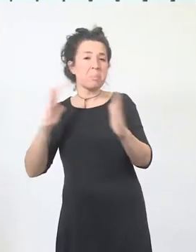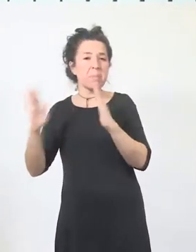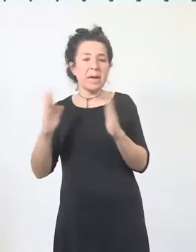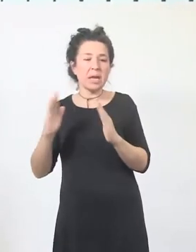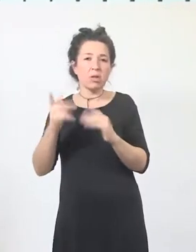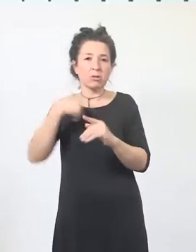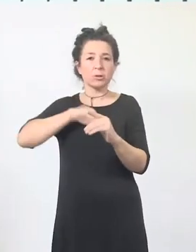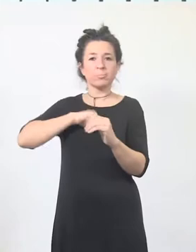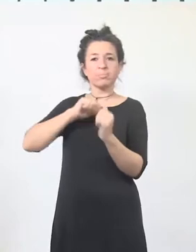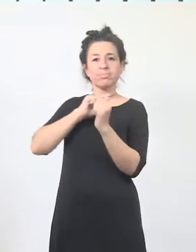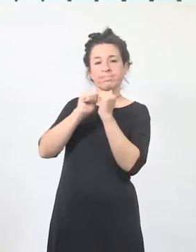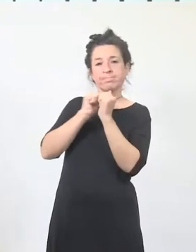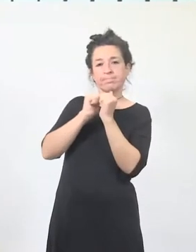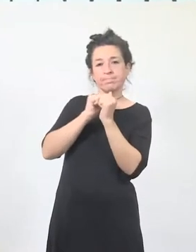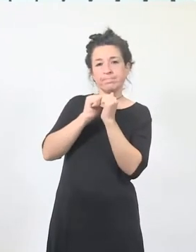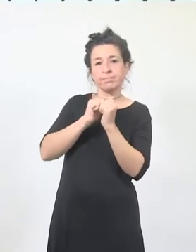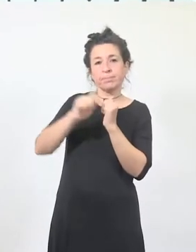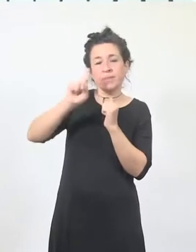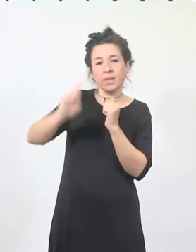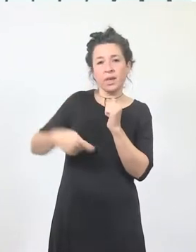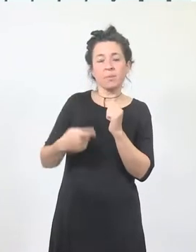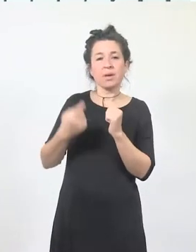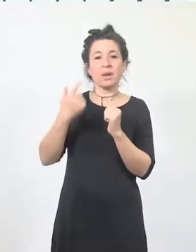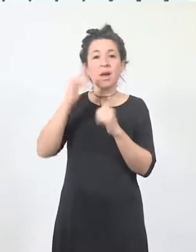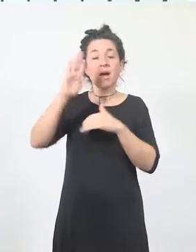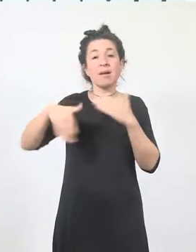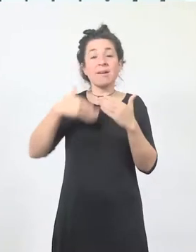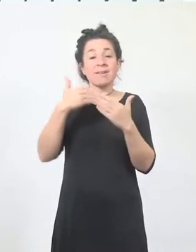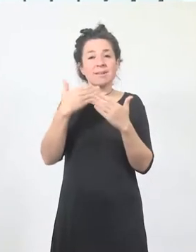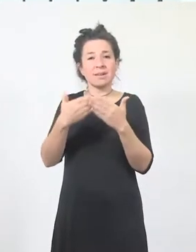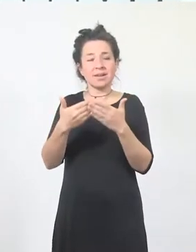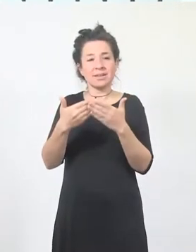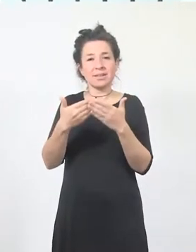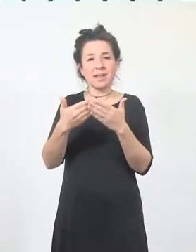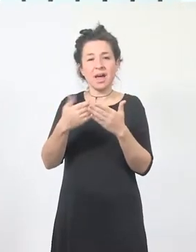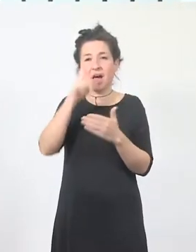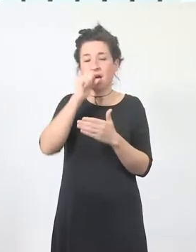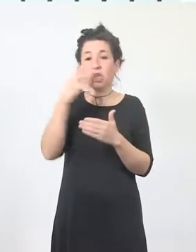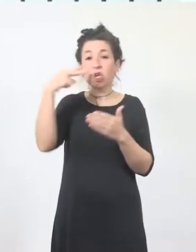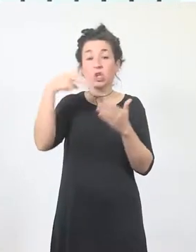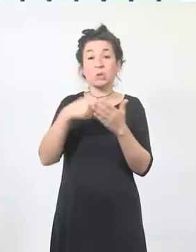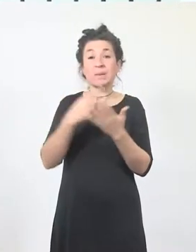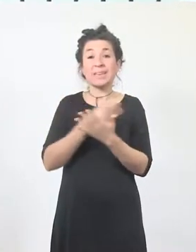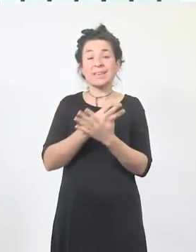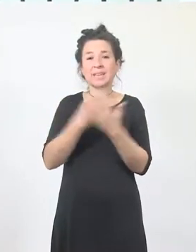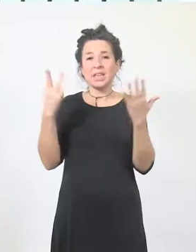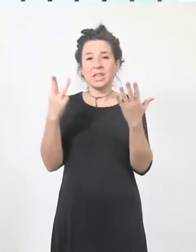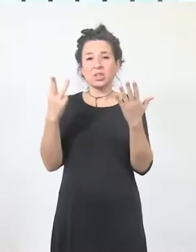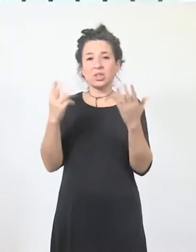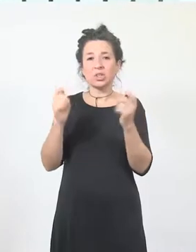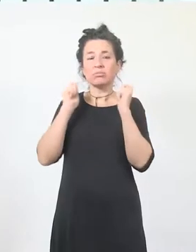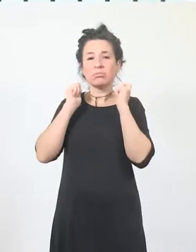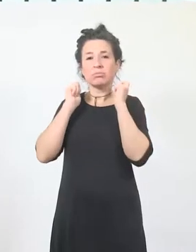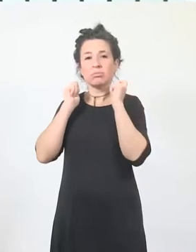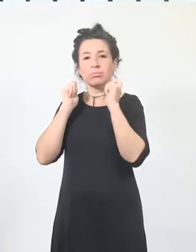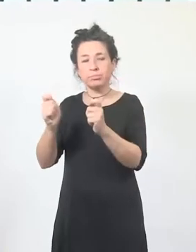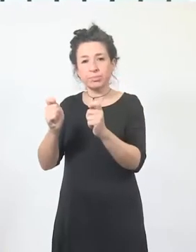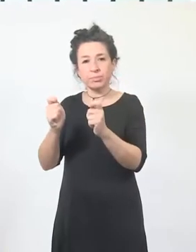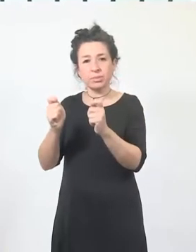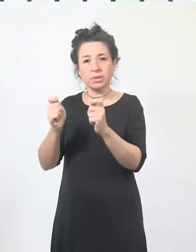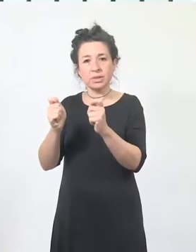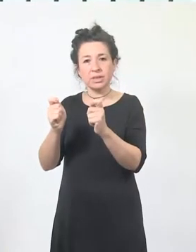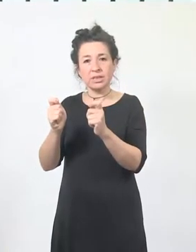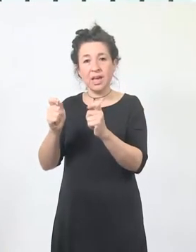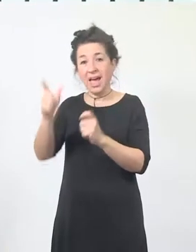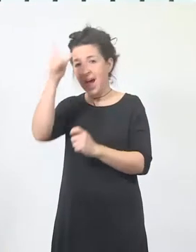otro periodo esperando también, hasta que se nombró en el 2018 Horst Kohler, que era